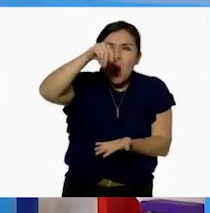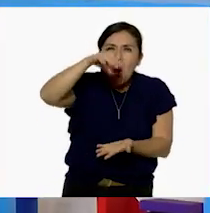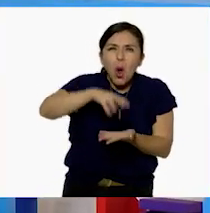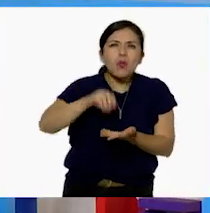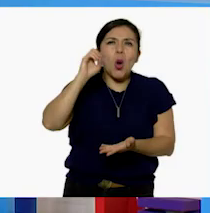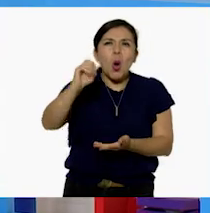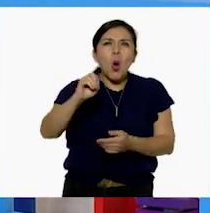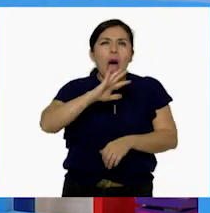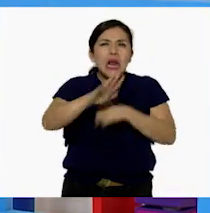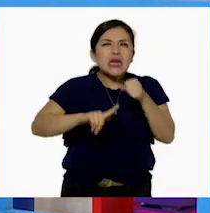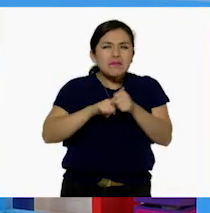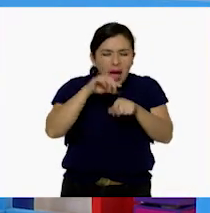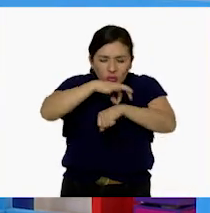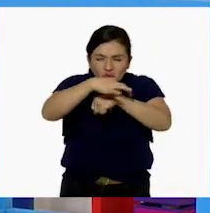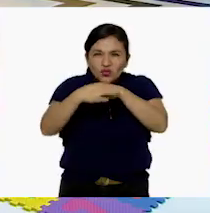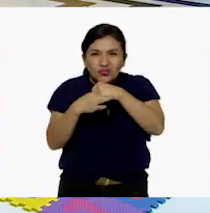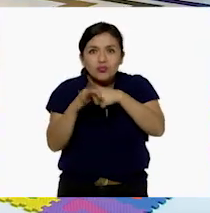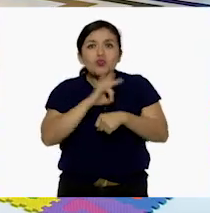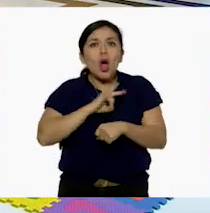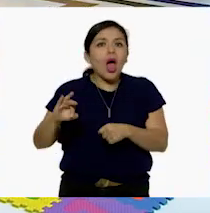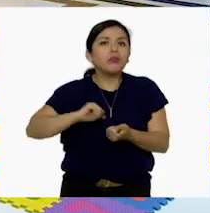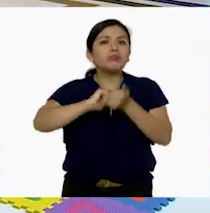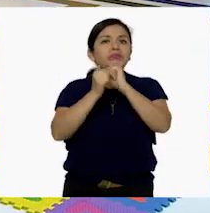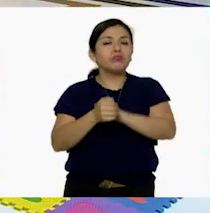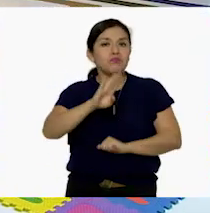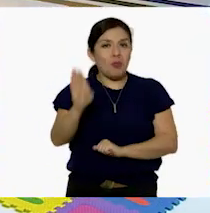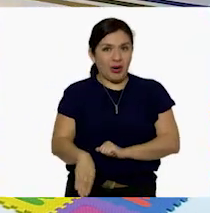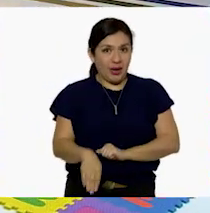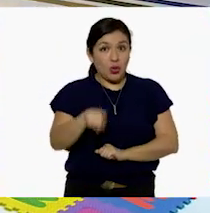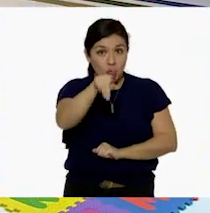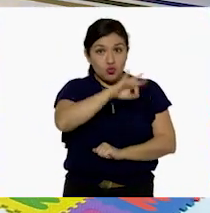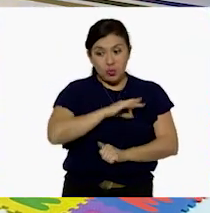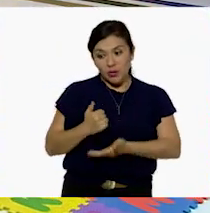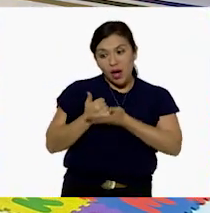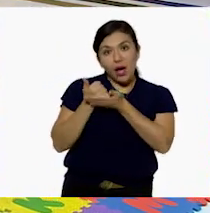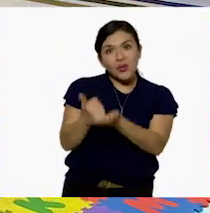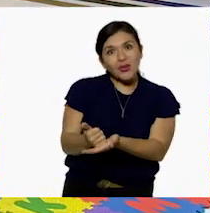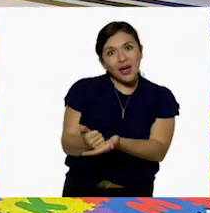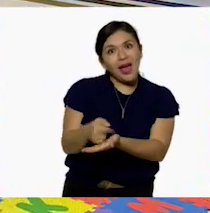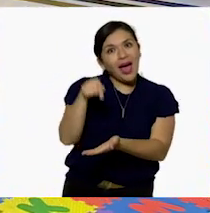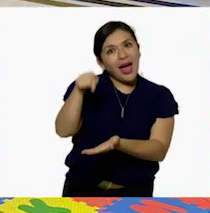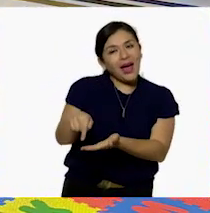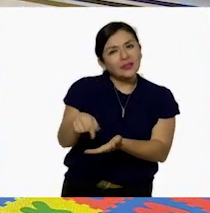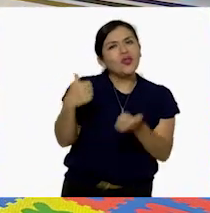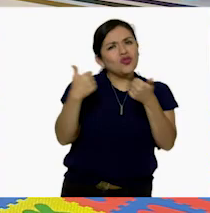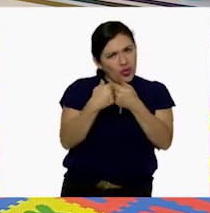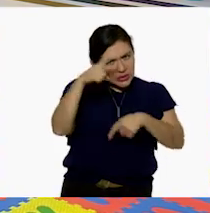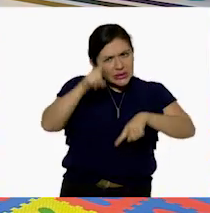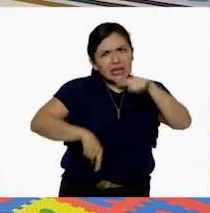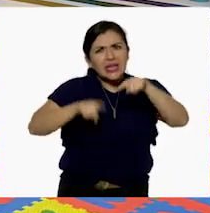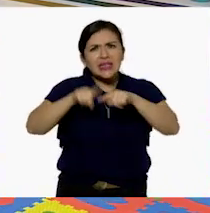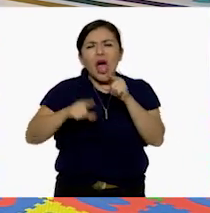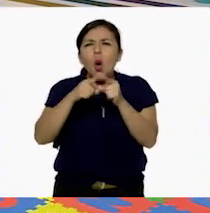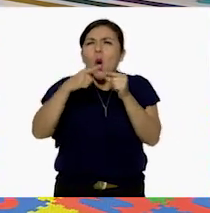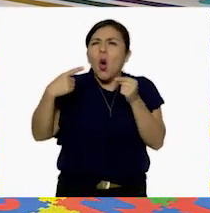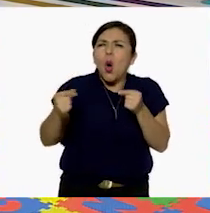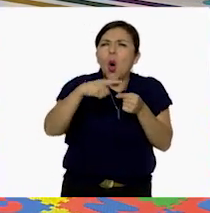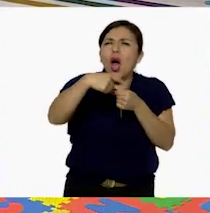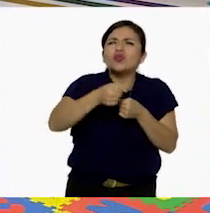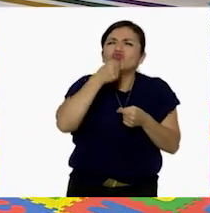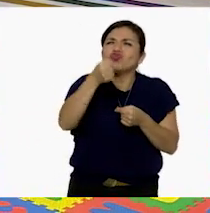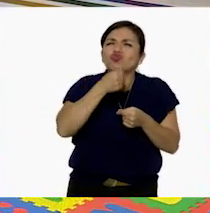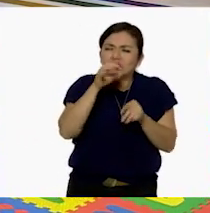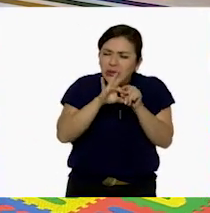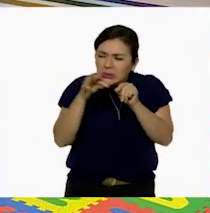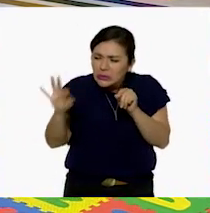algunas plagas. Podemos ayudarla y hagámoslo quitándole las hojas que tienen la